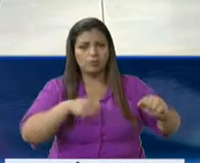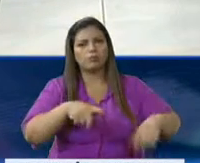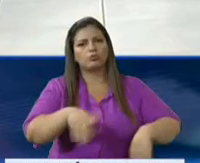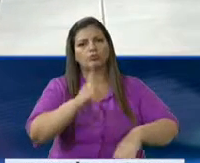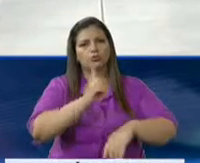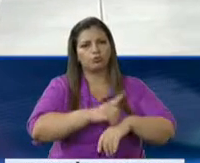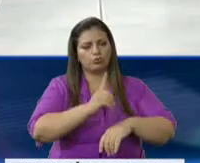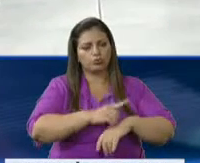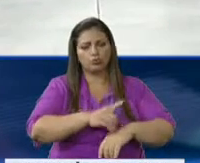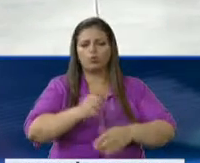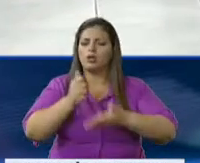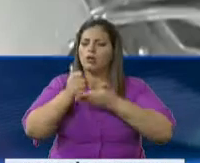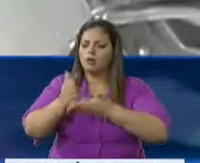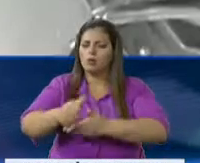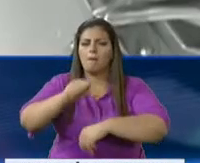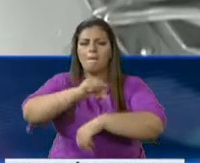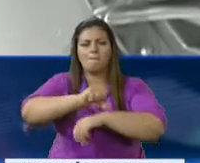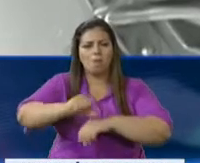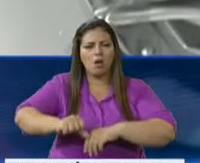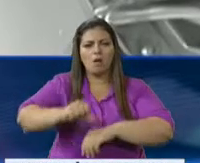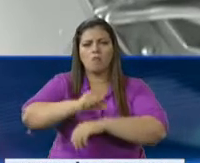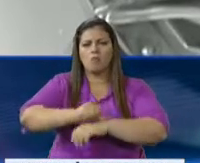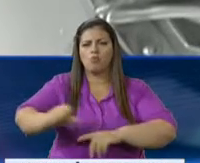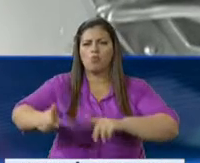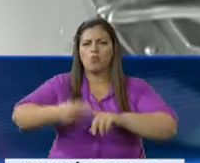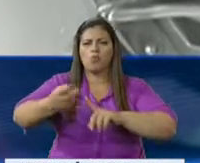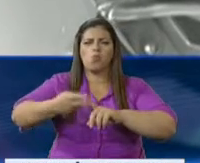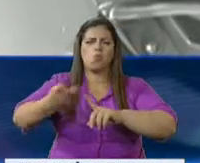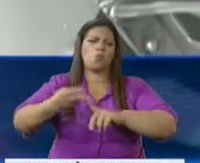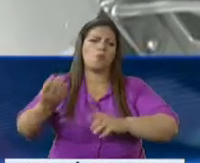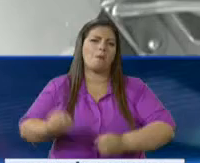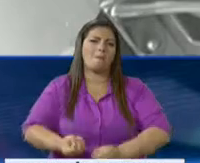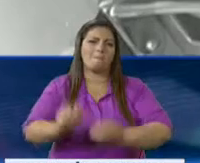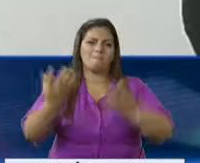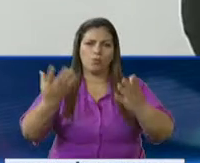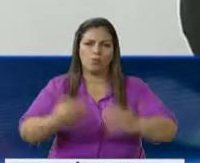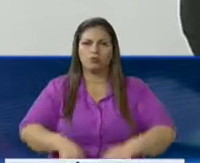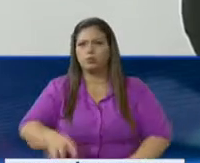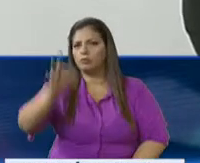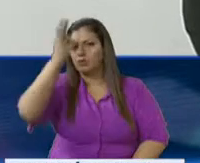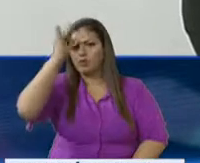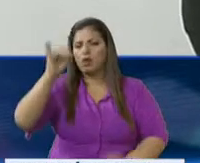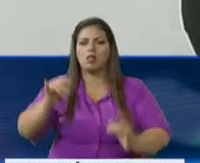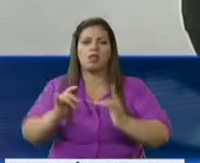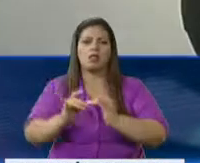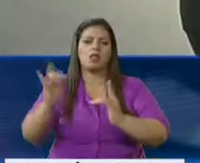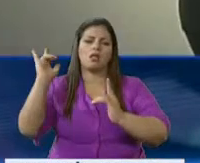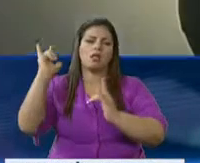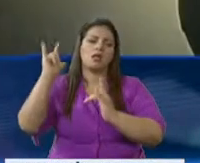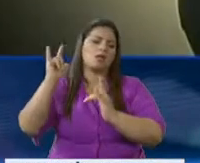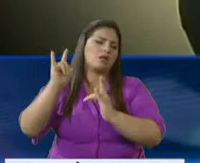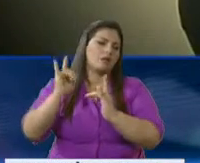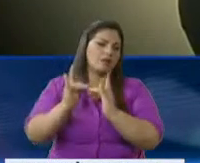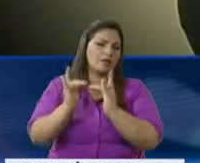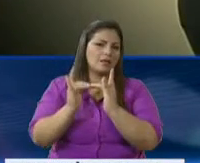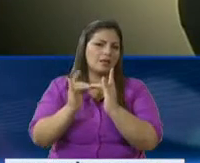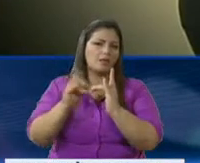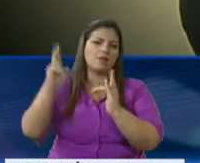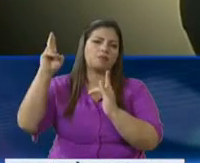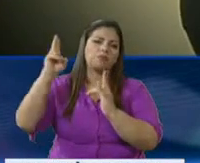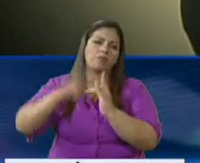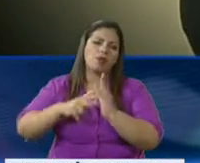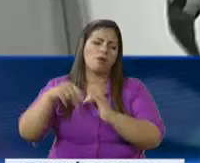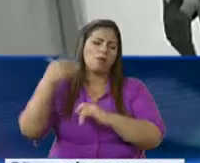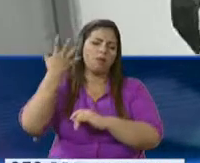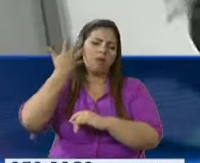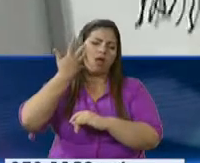quirúrgicos por meses. Por mucho tiempo. Estar hospitalizado a veces por meses. Y más allá de eso, es que el resto